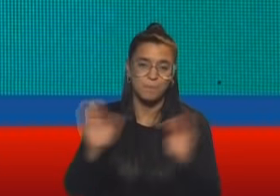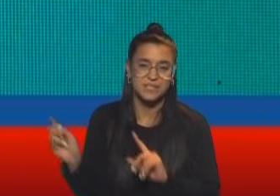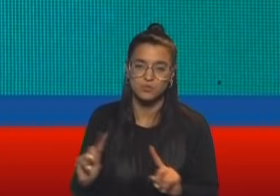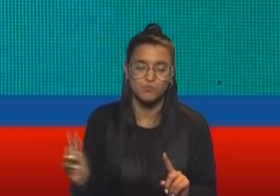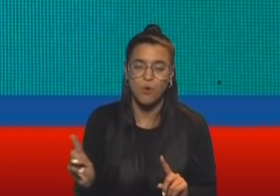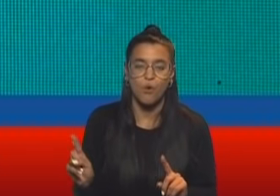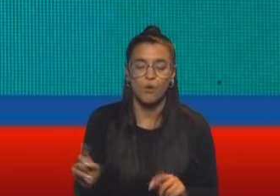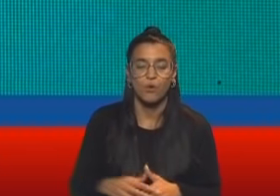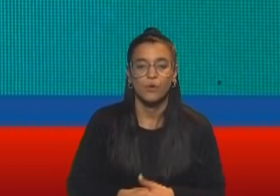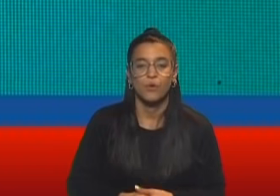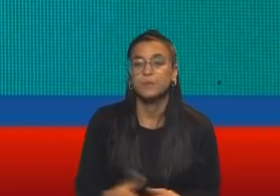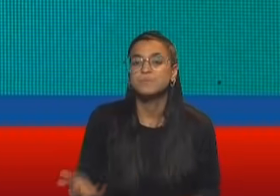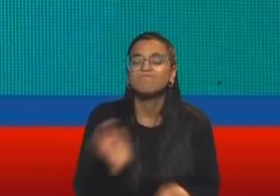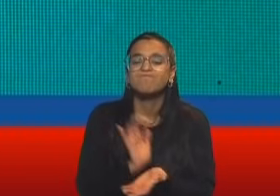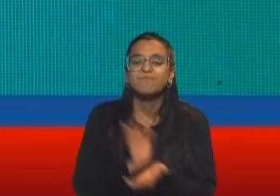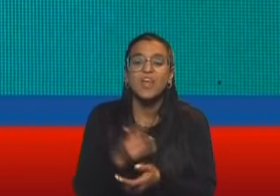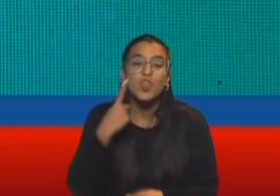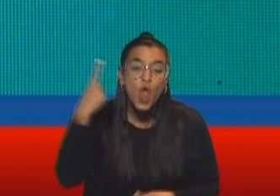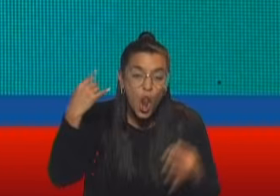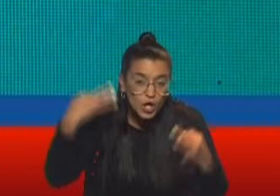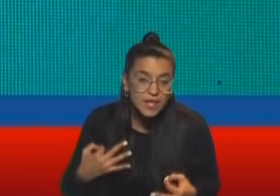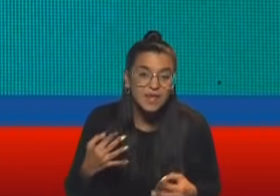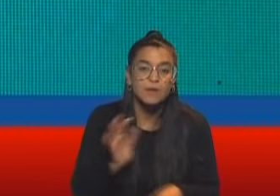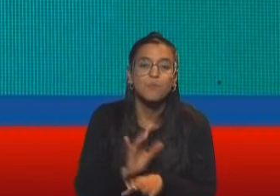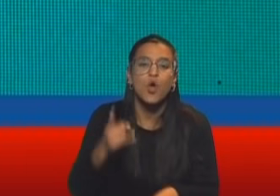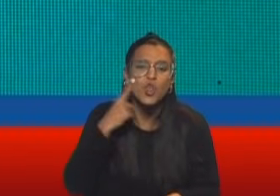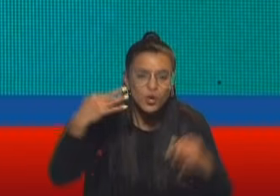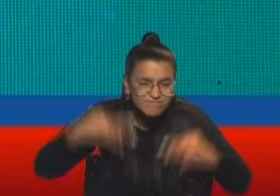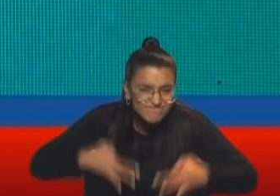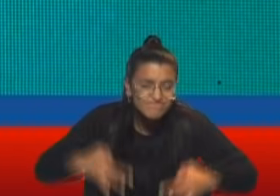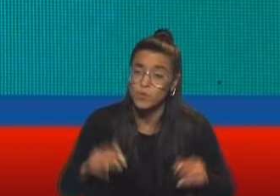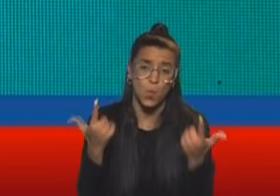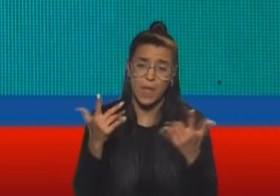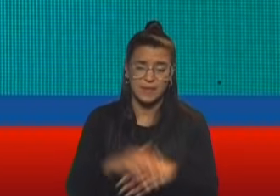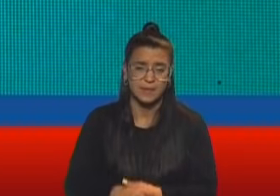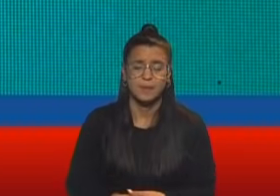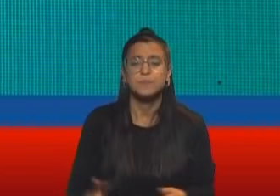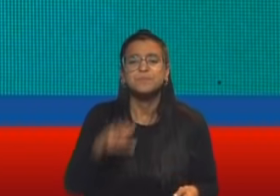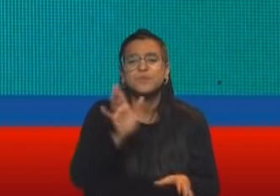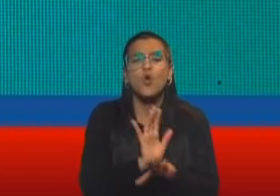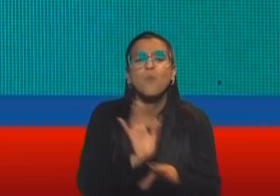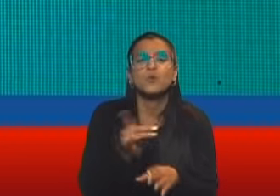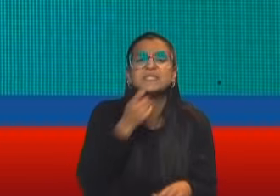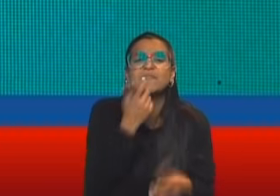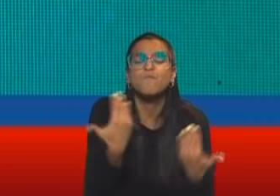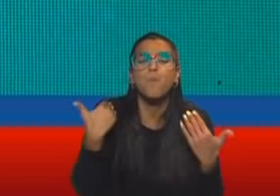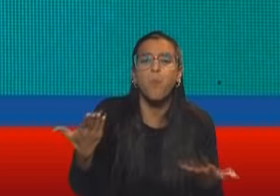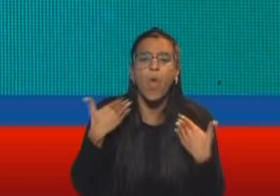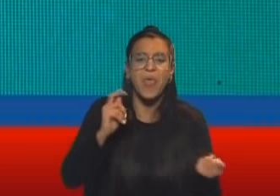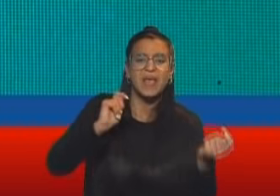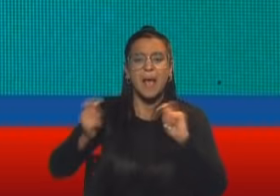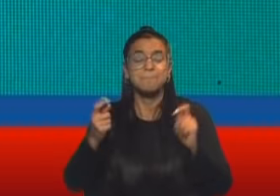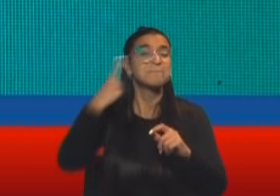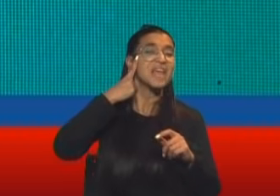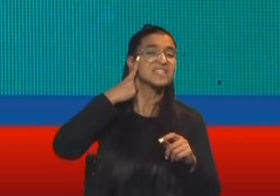Y esta cosa de no tener una ideología como una ideología en sí misma, ¿no? Como si fuera como si uno pudiera cambiar permanentemente de lo